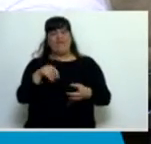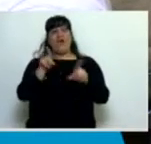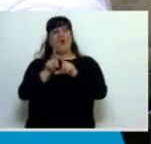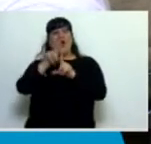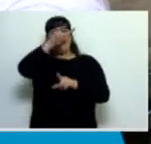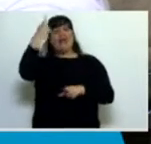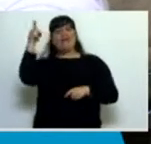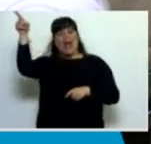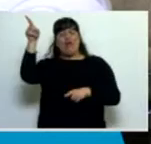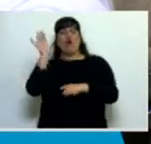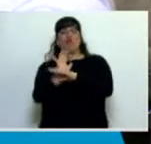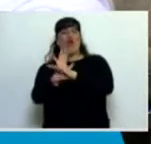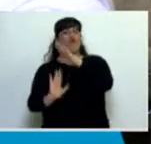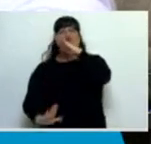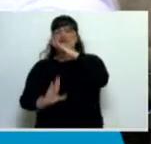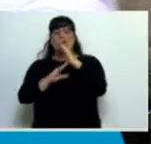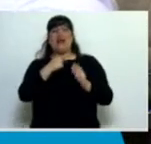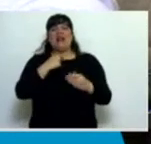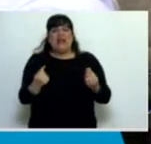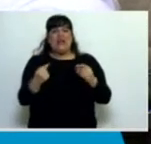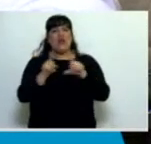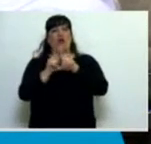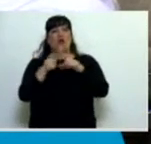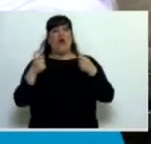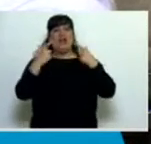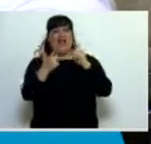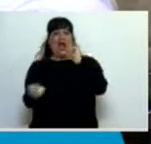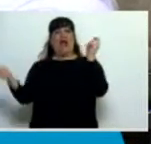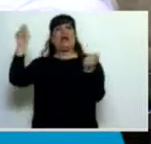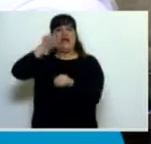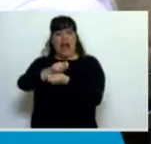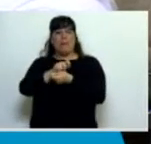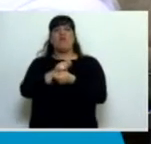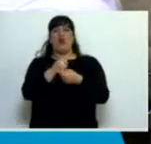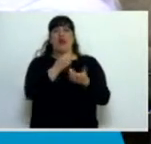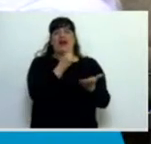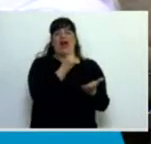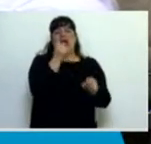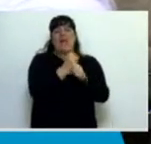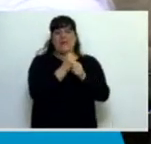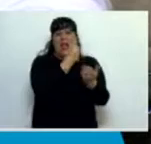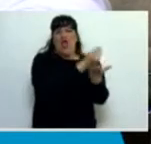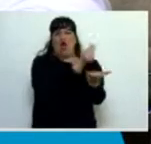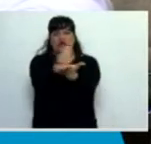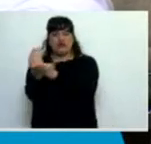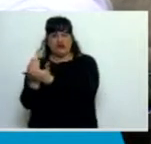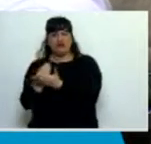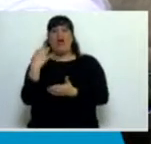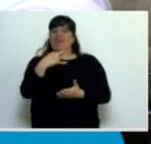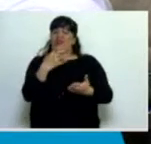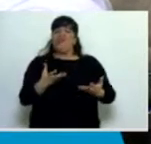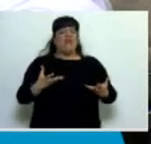que fundamentalmente quiere dar un vuelco productivo de empleo genuino, tenemos que